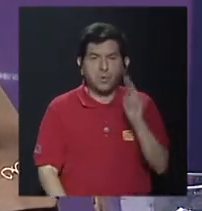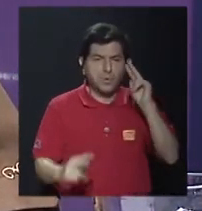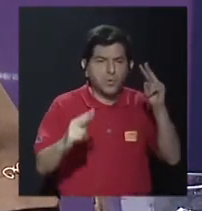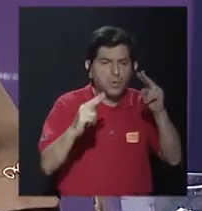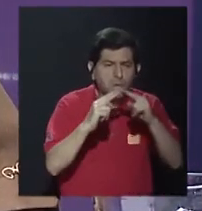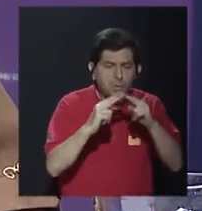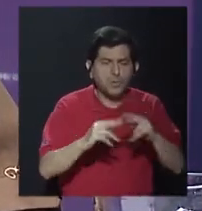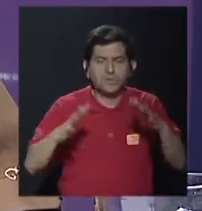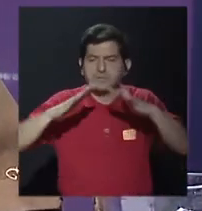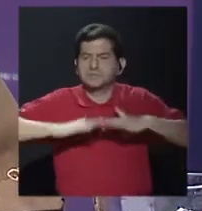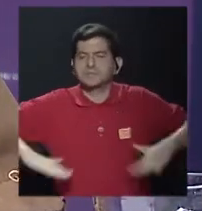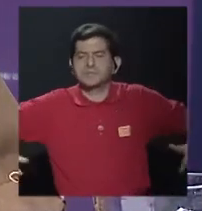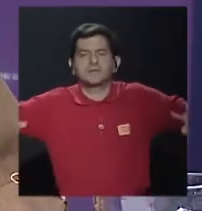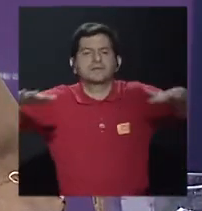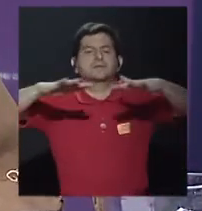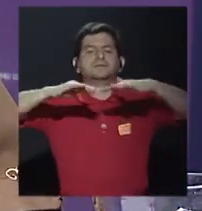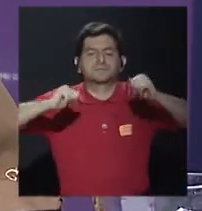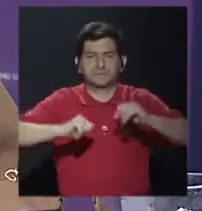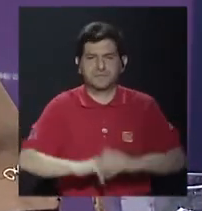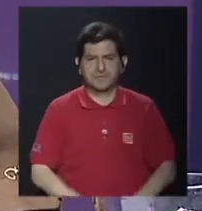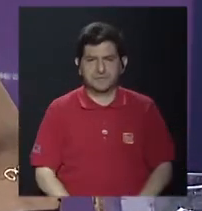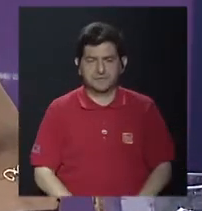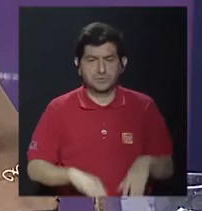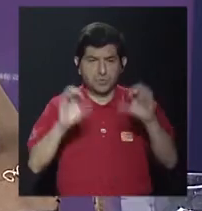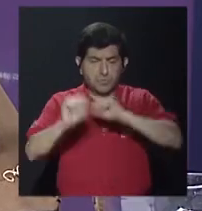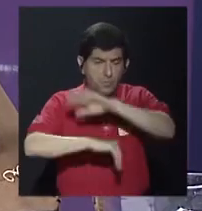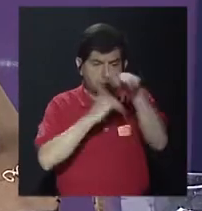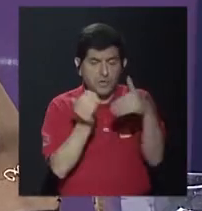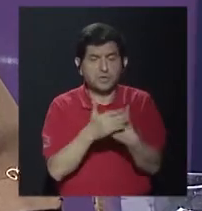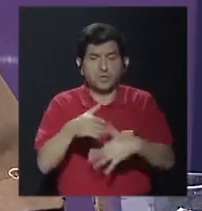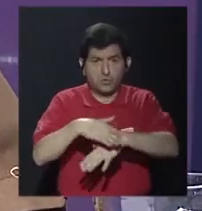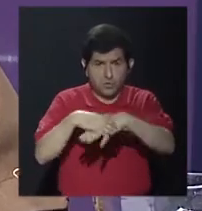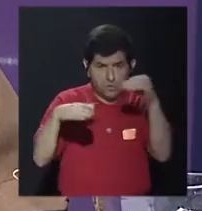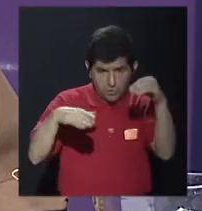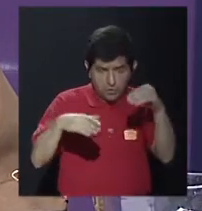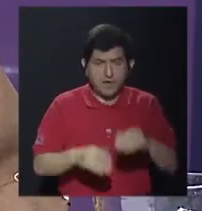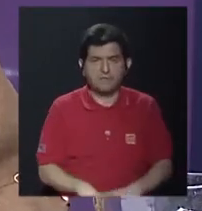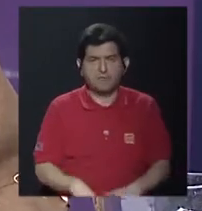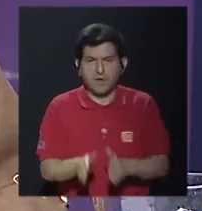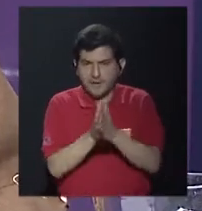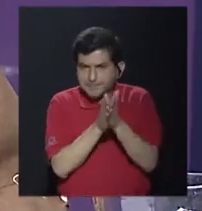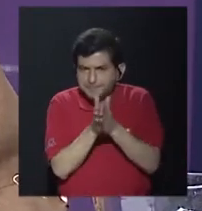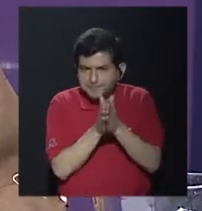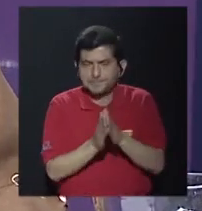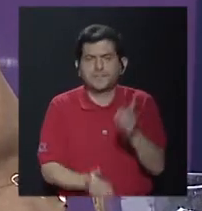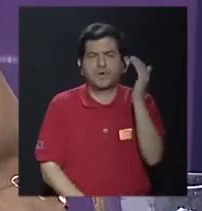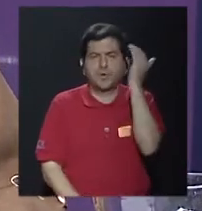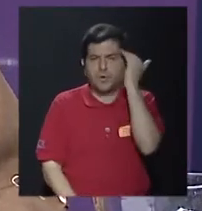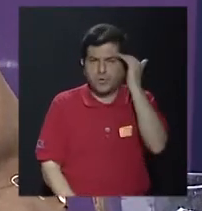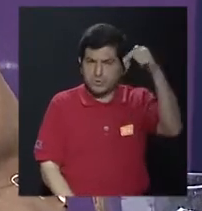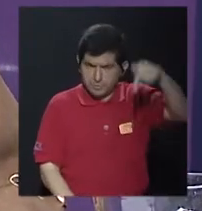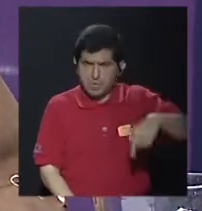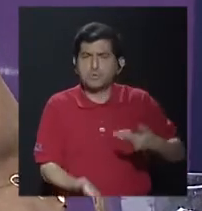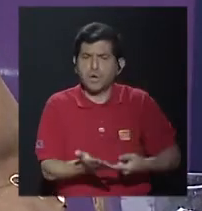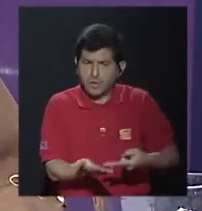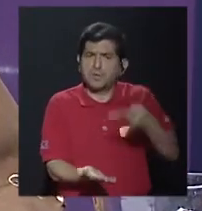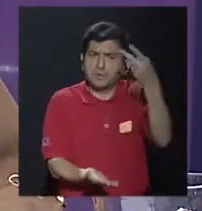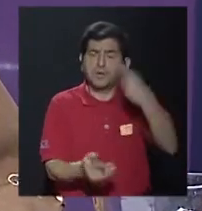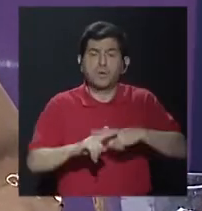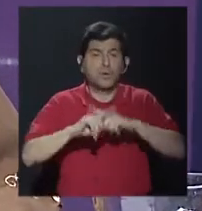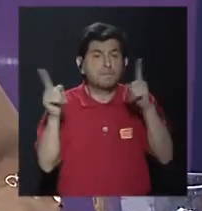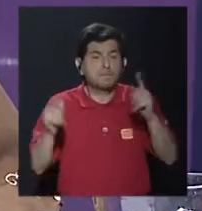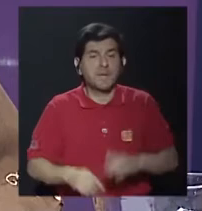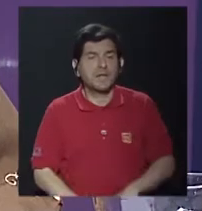se ambiente precisamente, que absorba todo lo que hay afuera, porque los conocimientos que hay acá son muy valiosos, pero